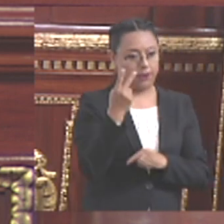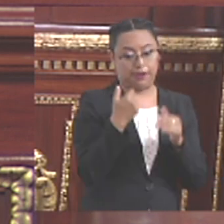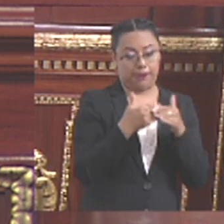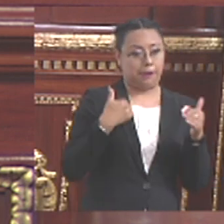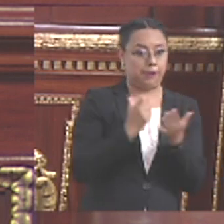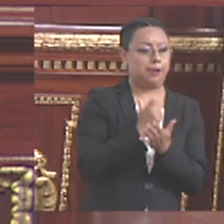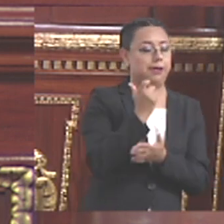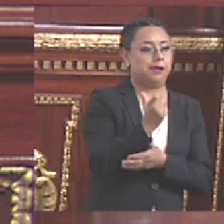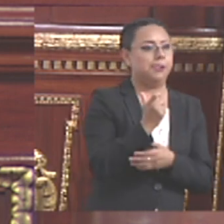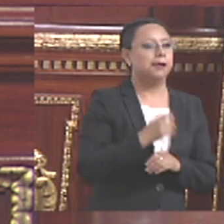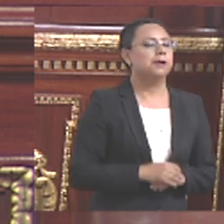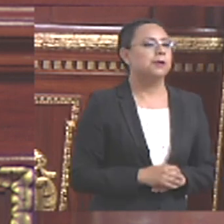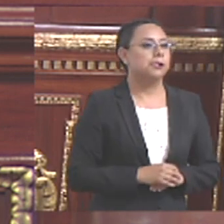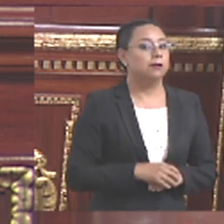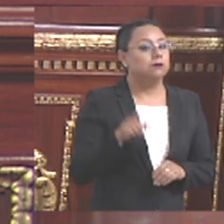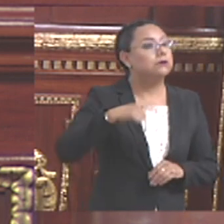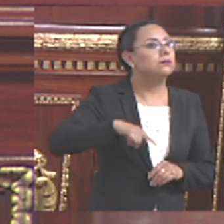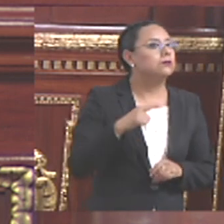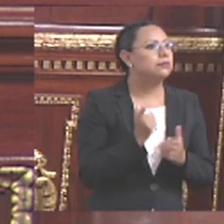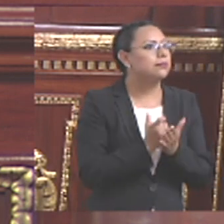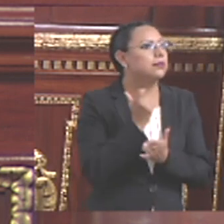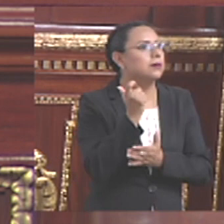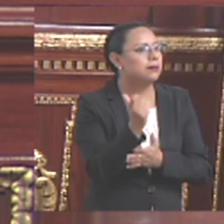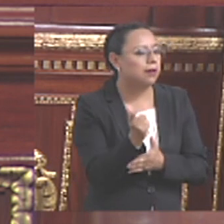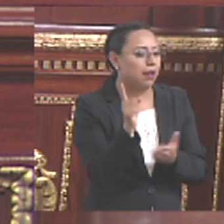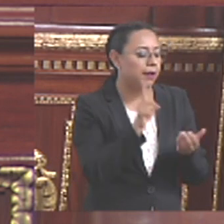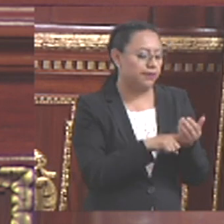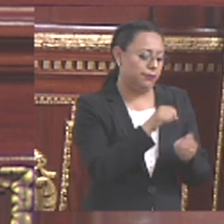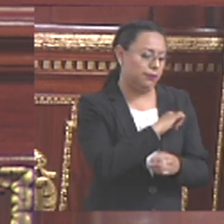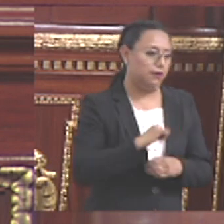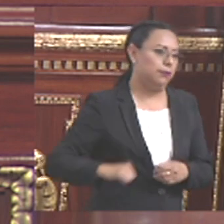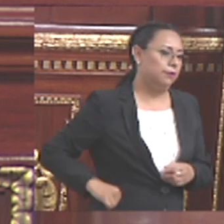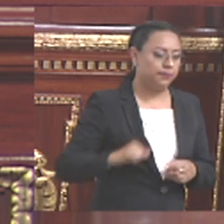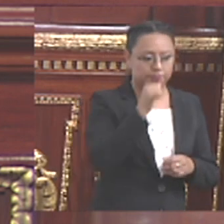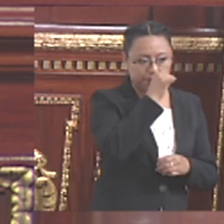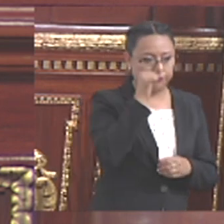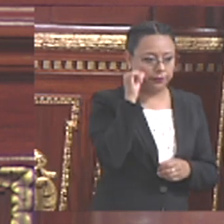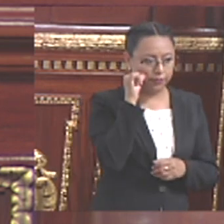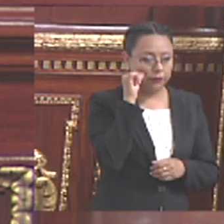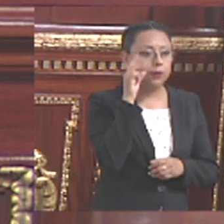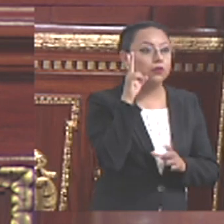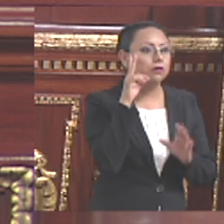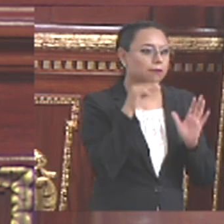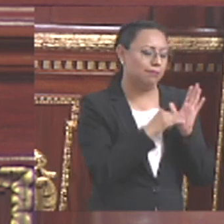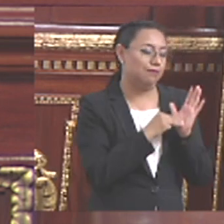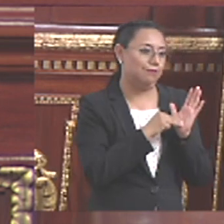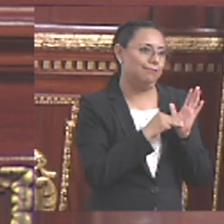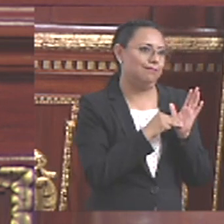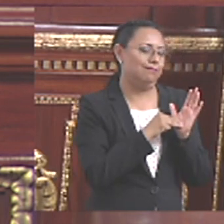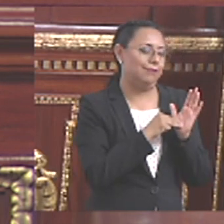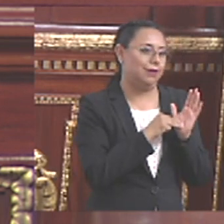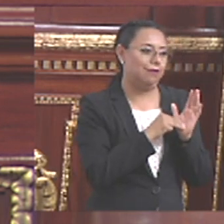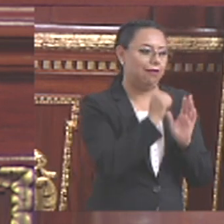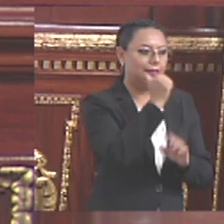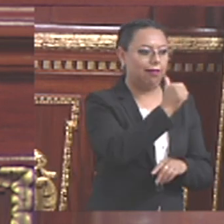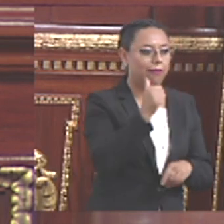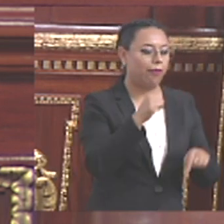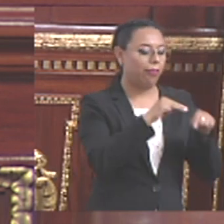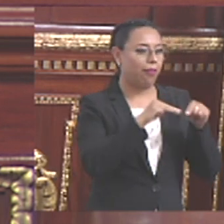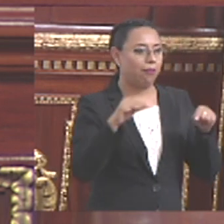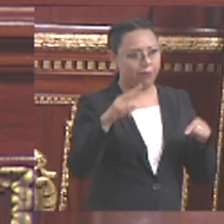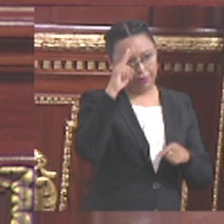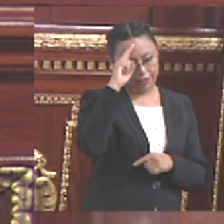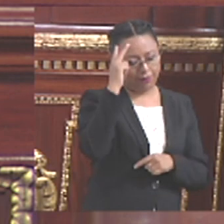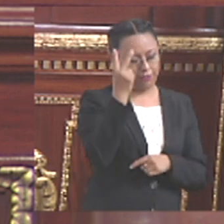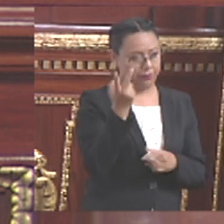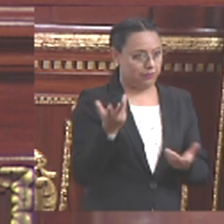entonces, en la alcaldía Benito Juárez a 2,000 pesos el metro cuadrado.